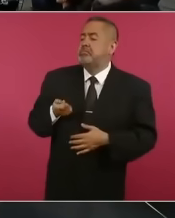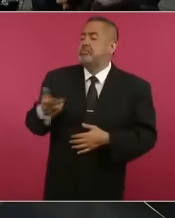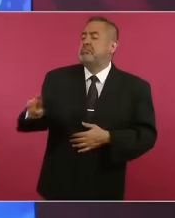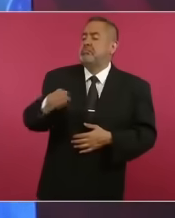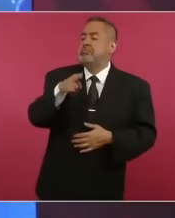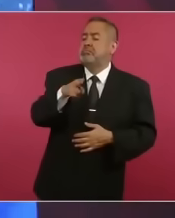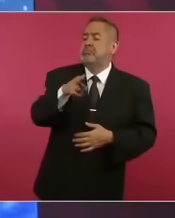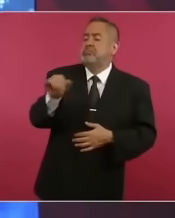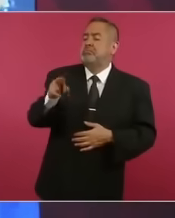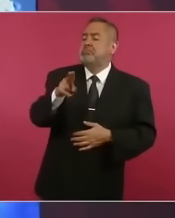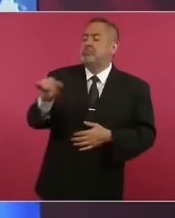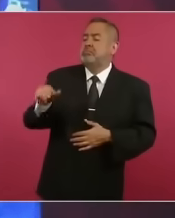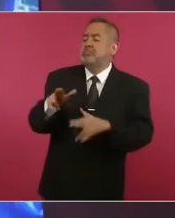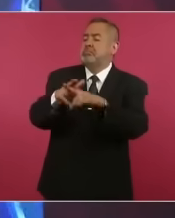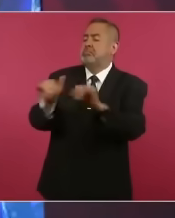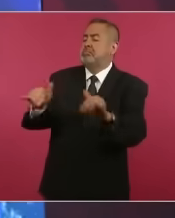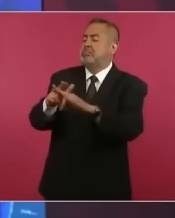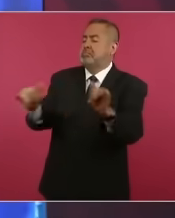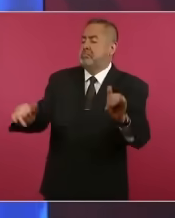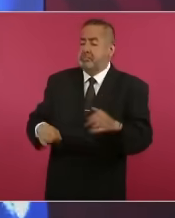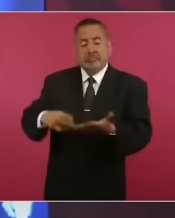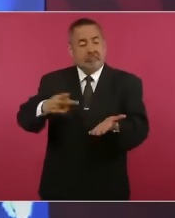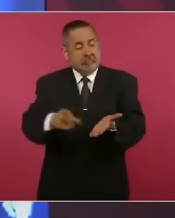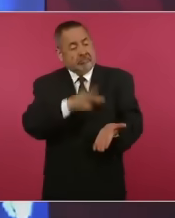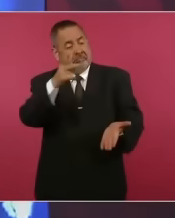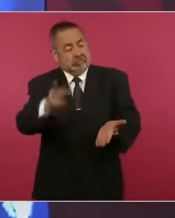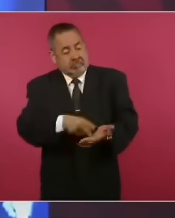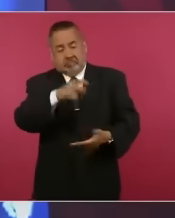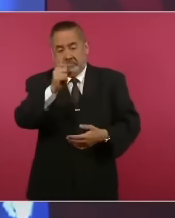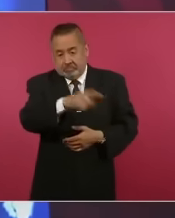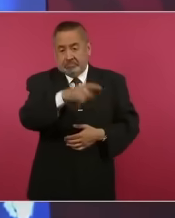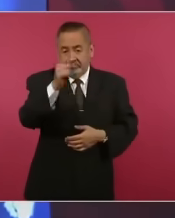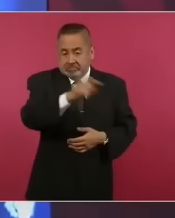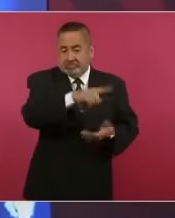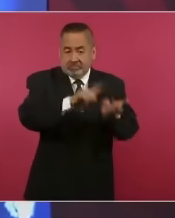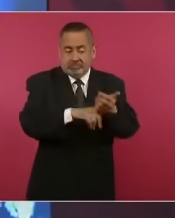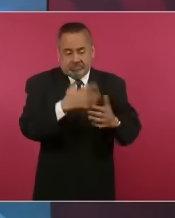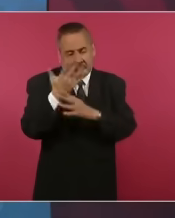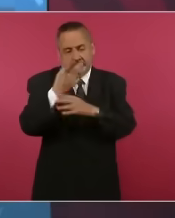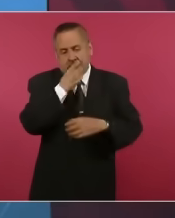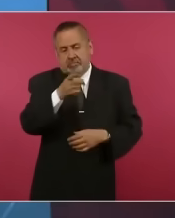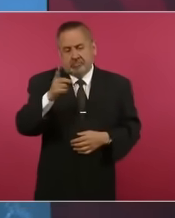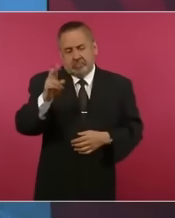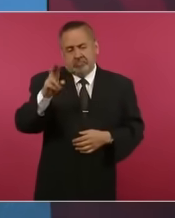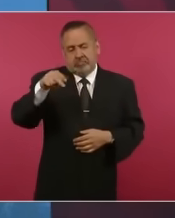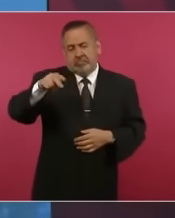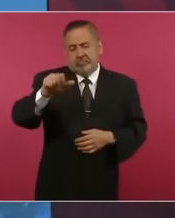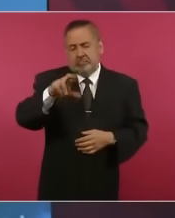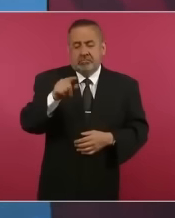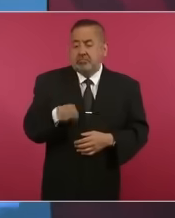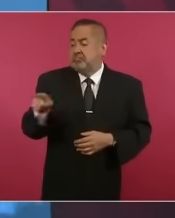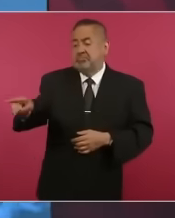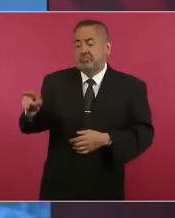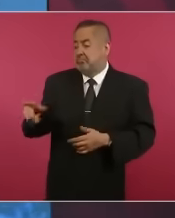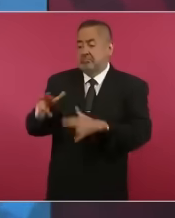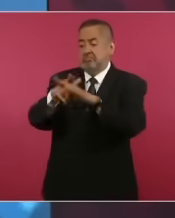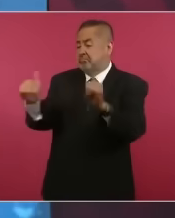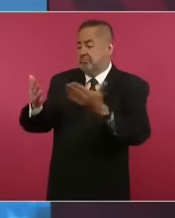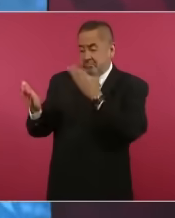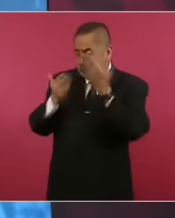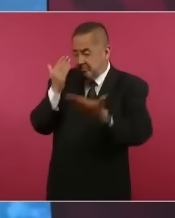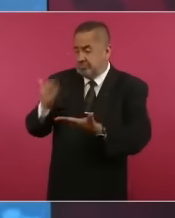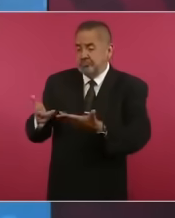y lo repetía y lo repetía, ¿no?, de manera despectiva, que ni estudian ni trabajan,